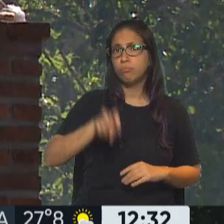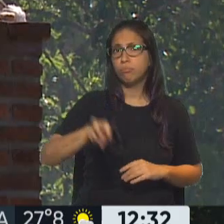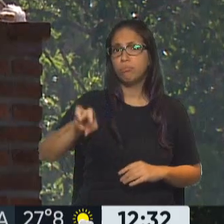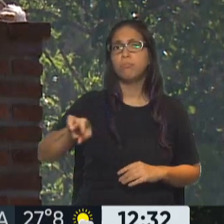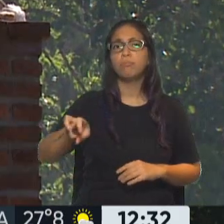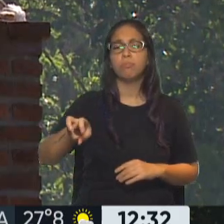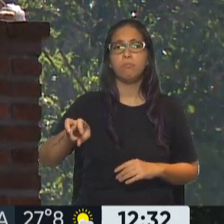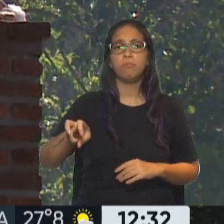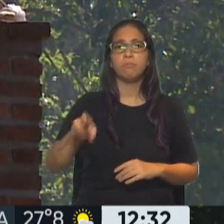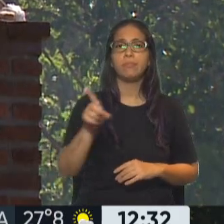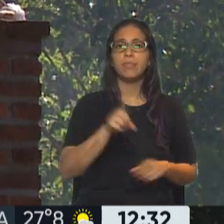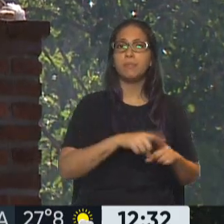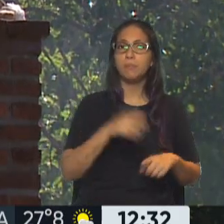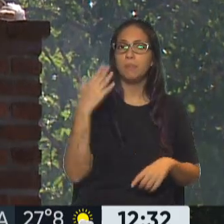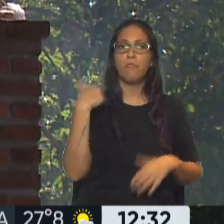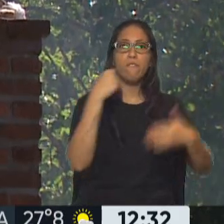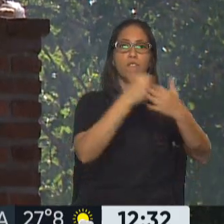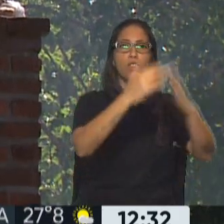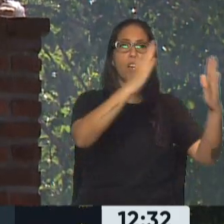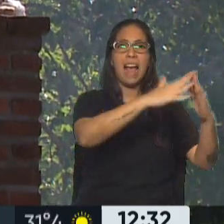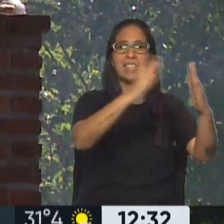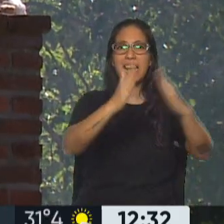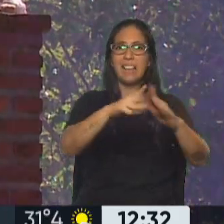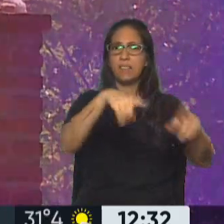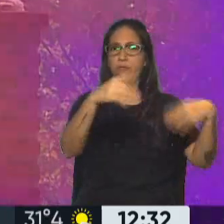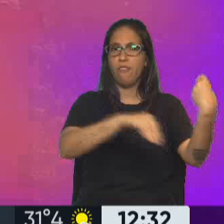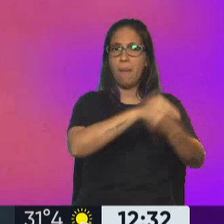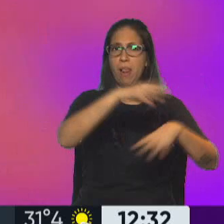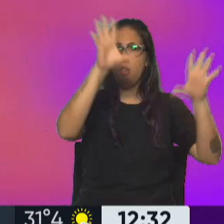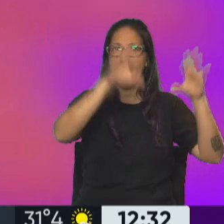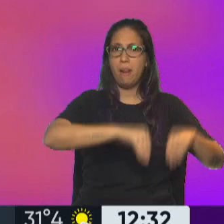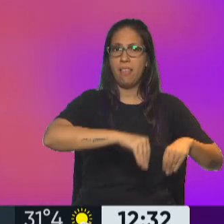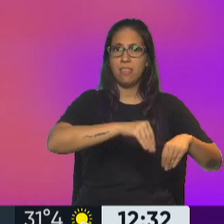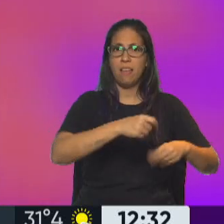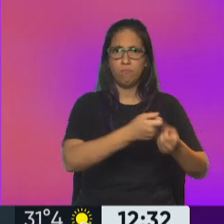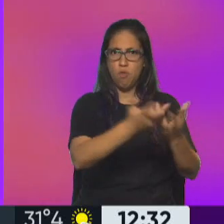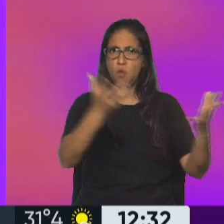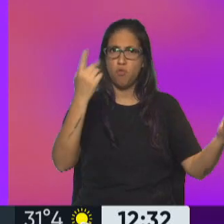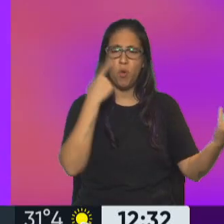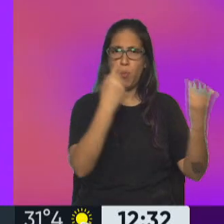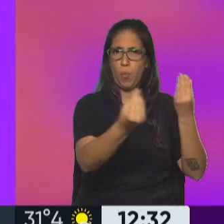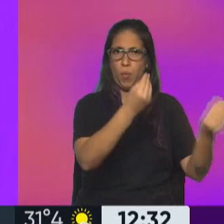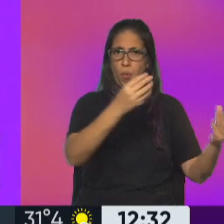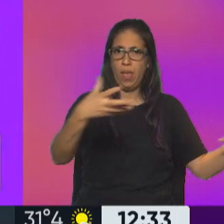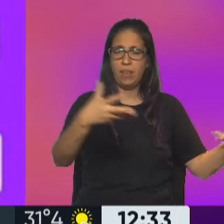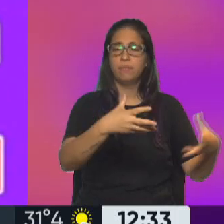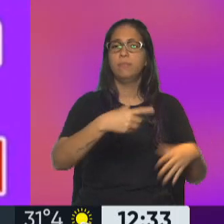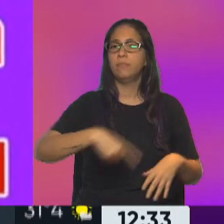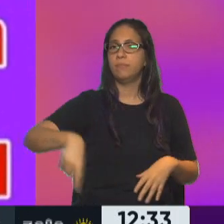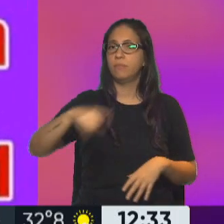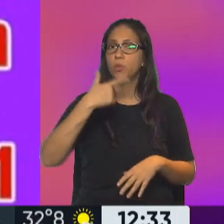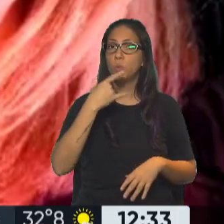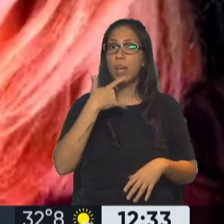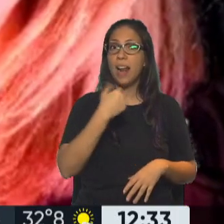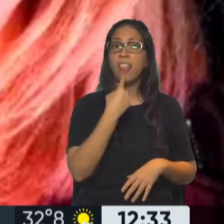parte de la entrada donde en los fondos hay dos o tres casas donde vive la familia completo una familia muy numerosa insistimos y Susana dijo